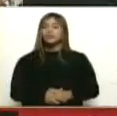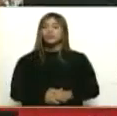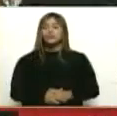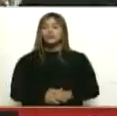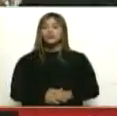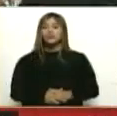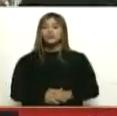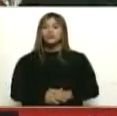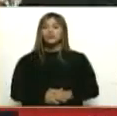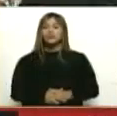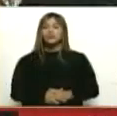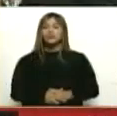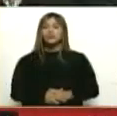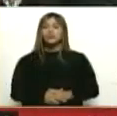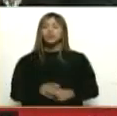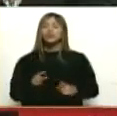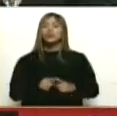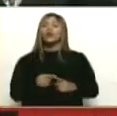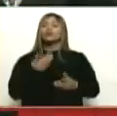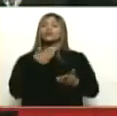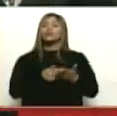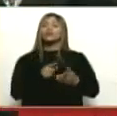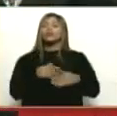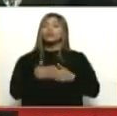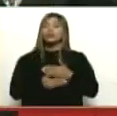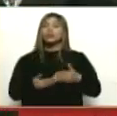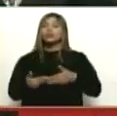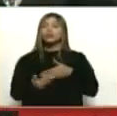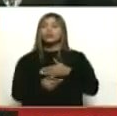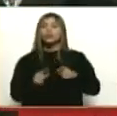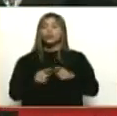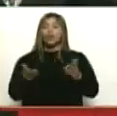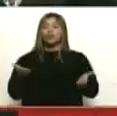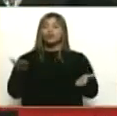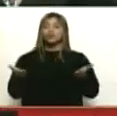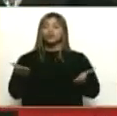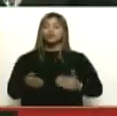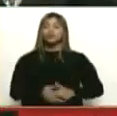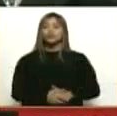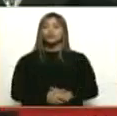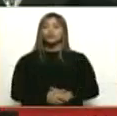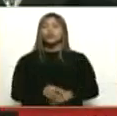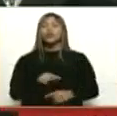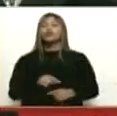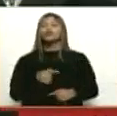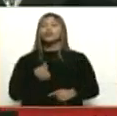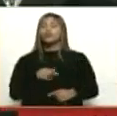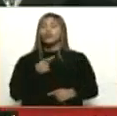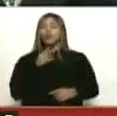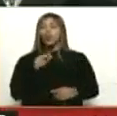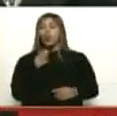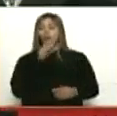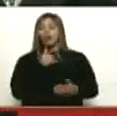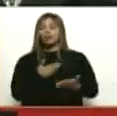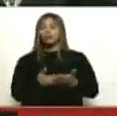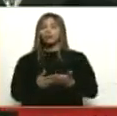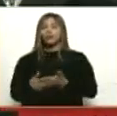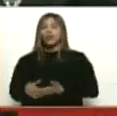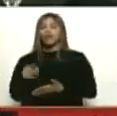la supeditación de las sanciones a un proceso de negociación bilateral, que es algo que no está planteado en